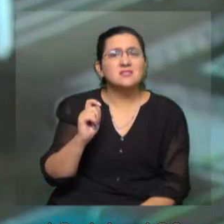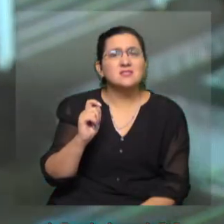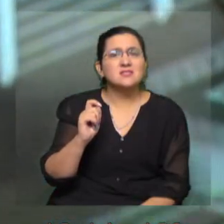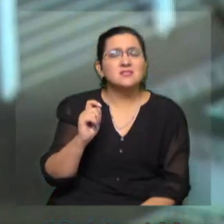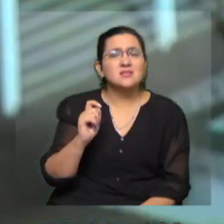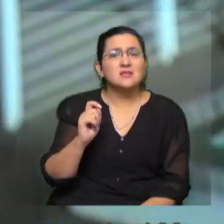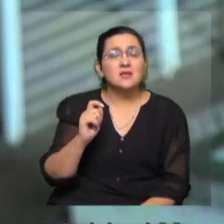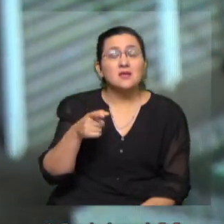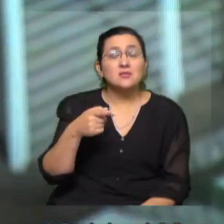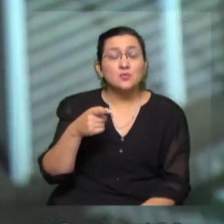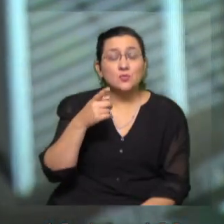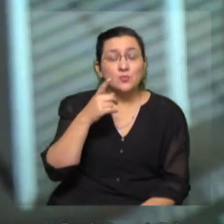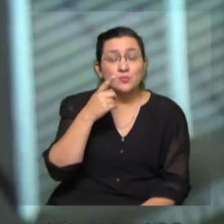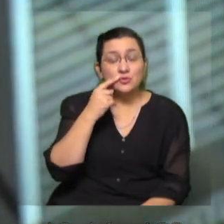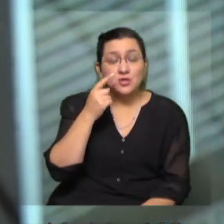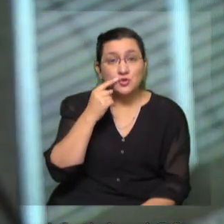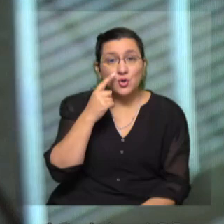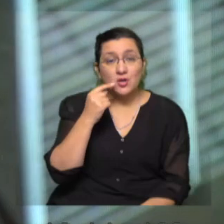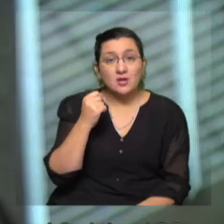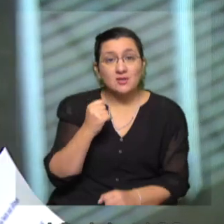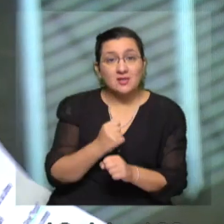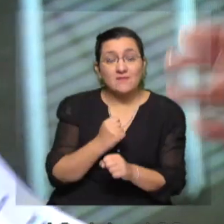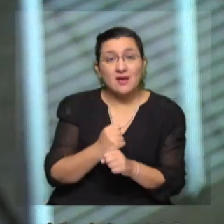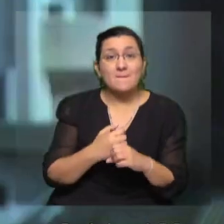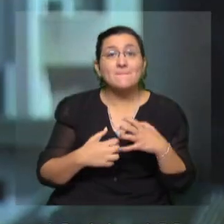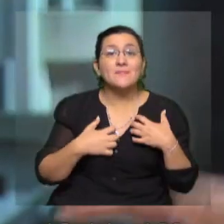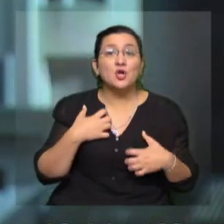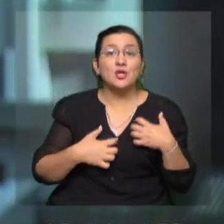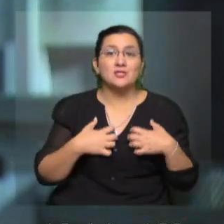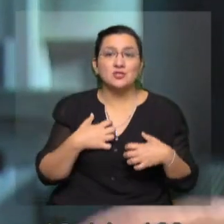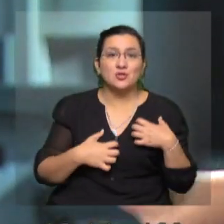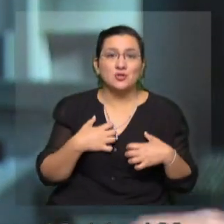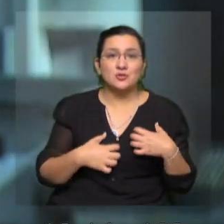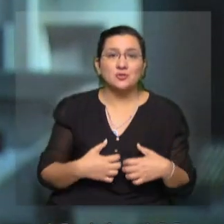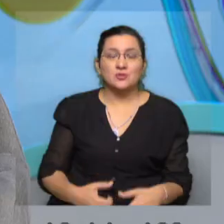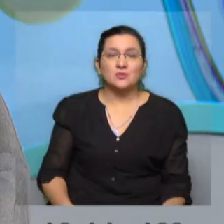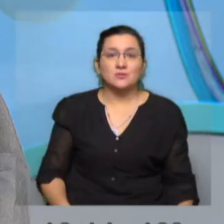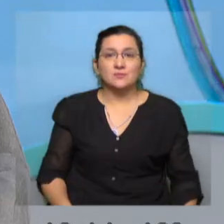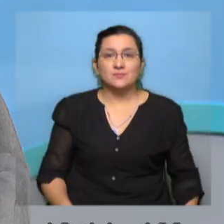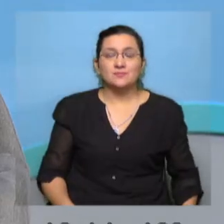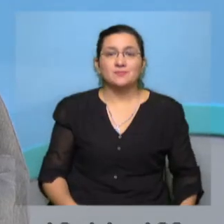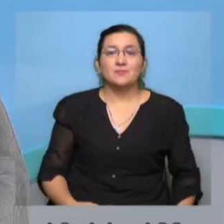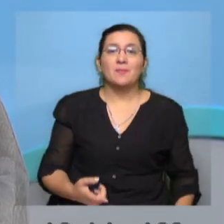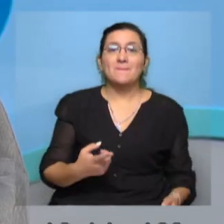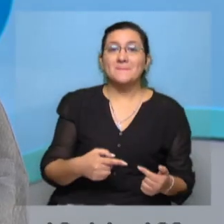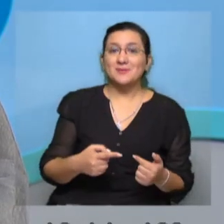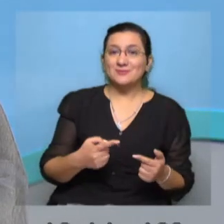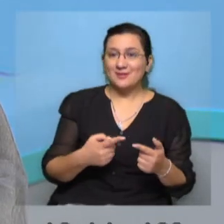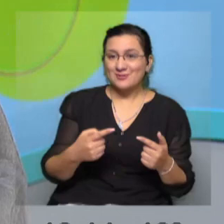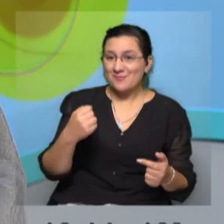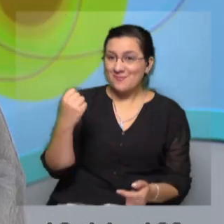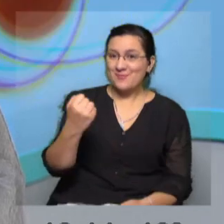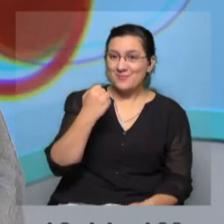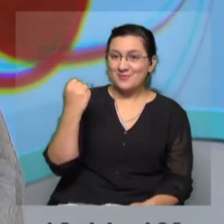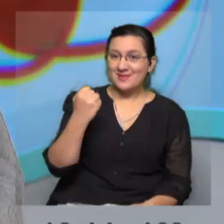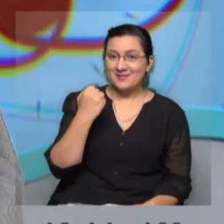muchacho que trabaja en... En Progreso. Tenemos otro Yuri entonces. Pero es una cosa importante